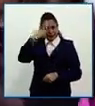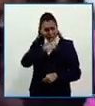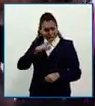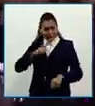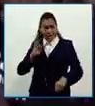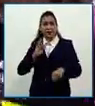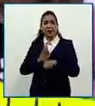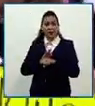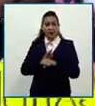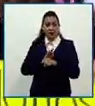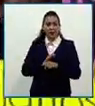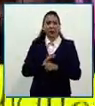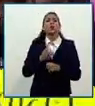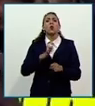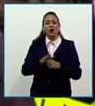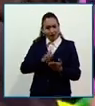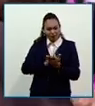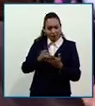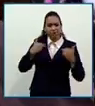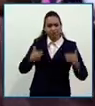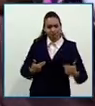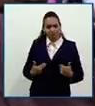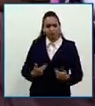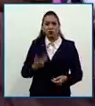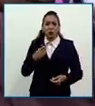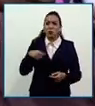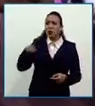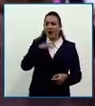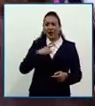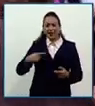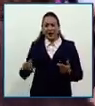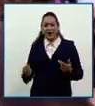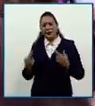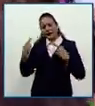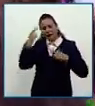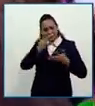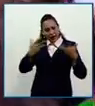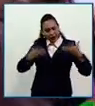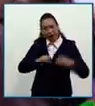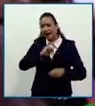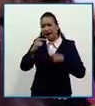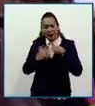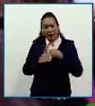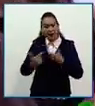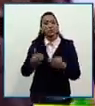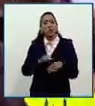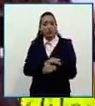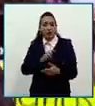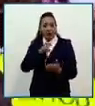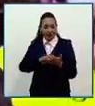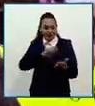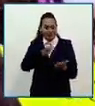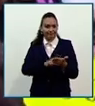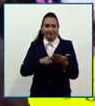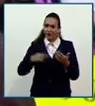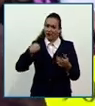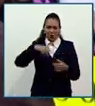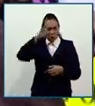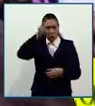que presenten una acción de inconstitucionalidad en contra de la reforma